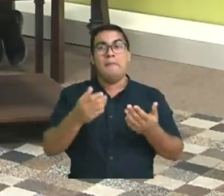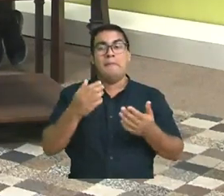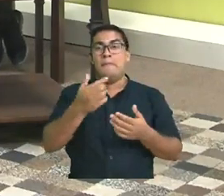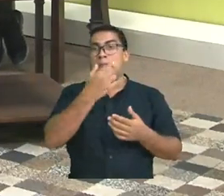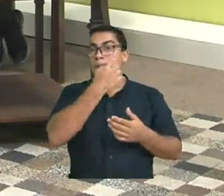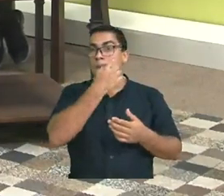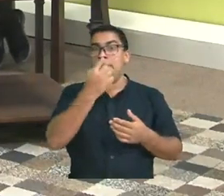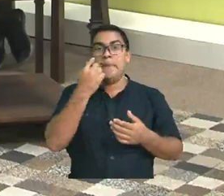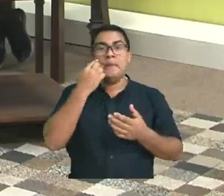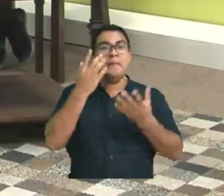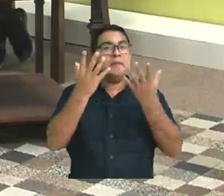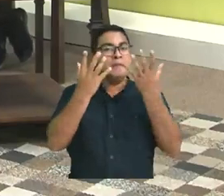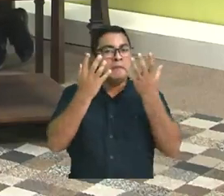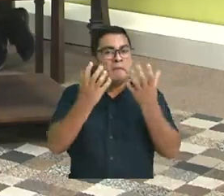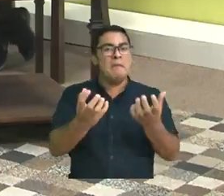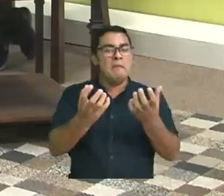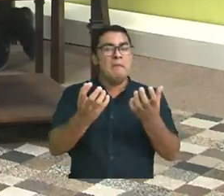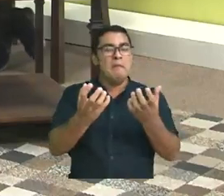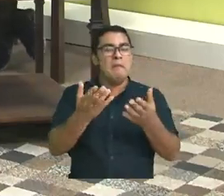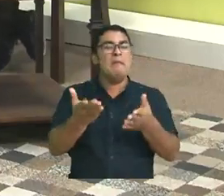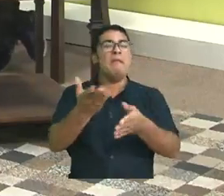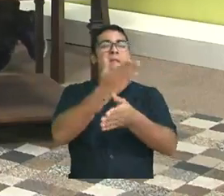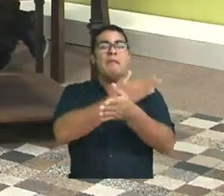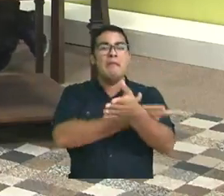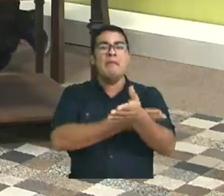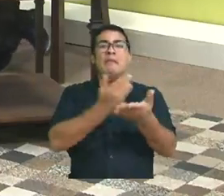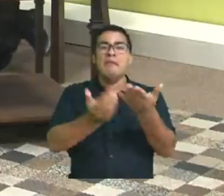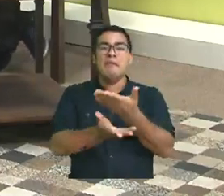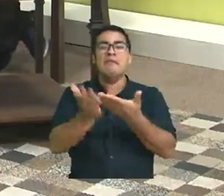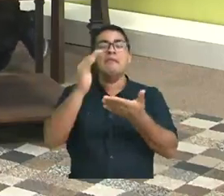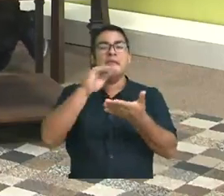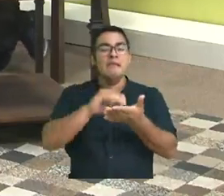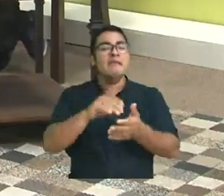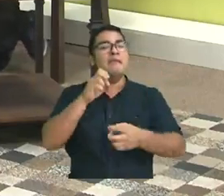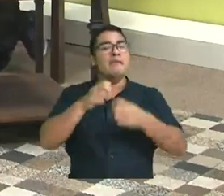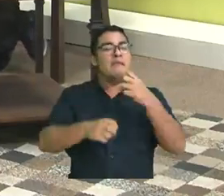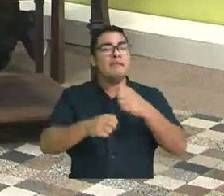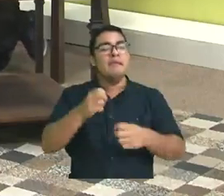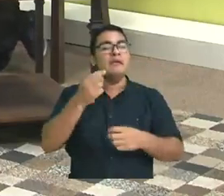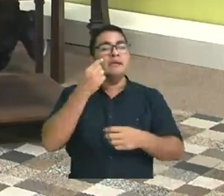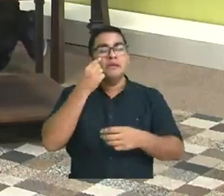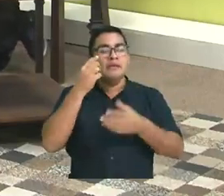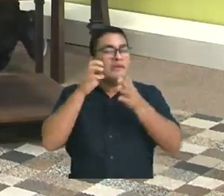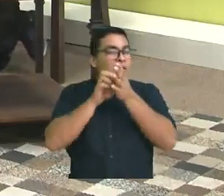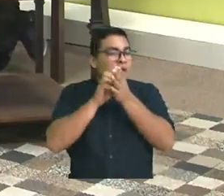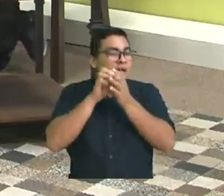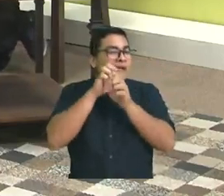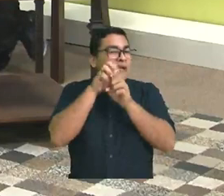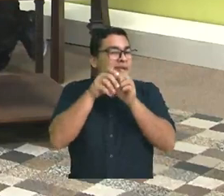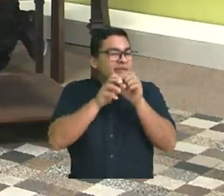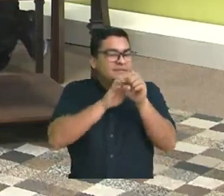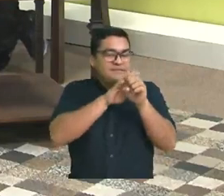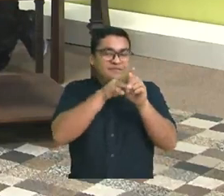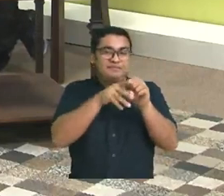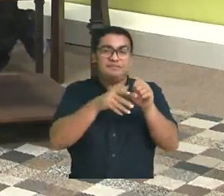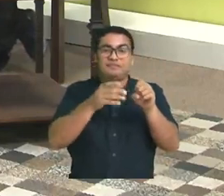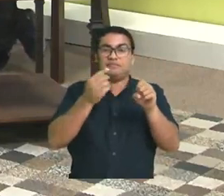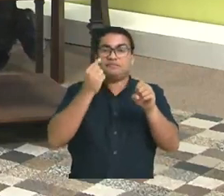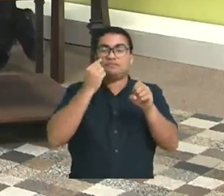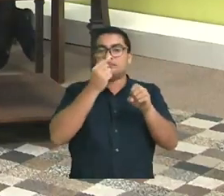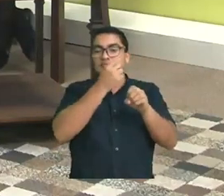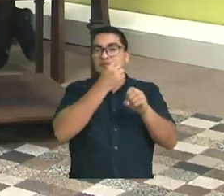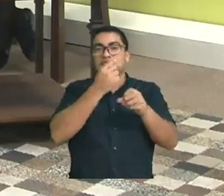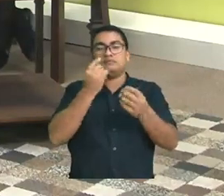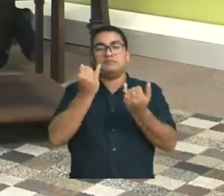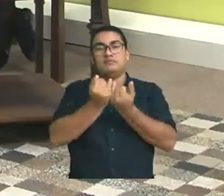ojo seco? Exactamente, procesos infecciosos a repetición van a provocar alteración en la estructura de los párpados,